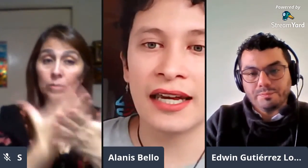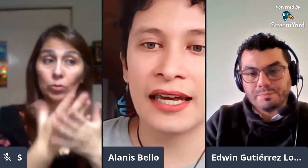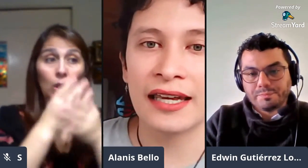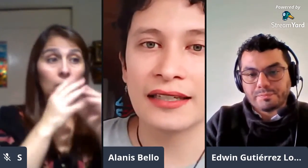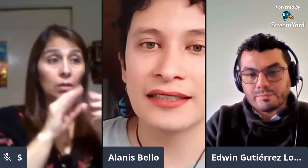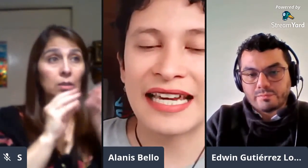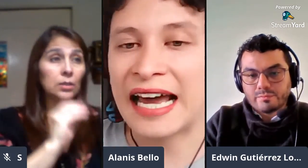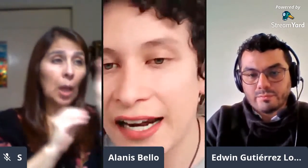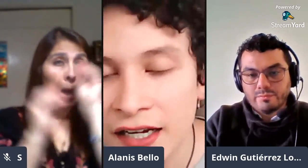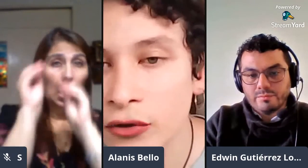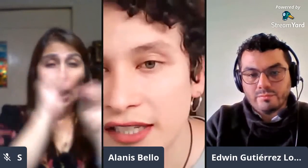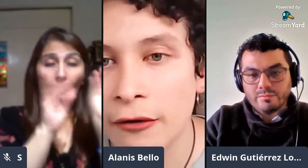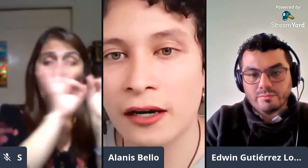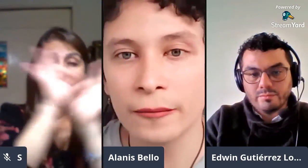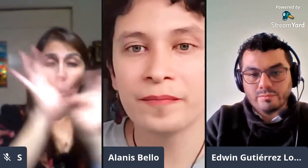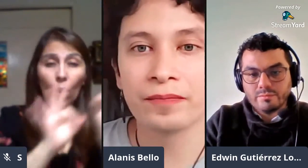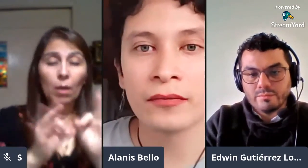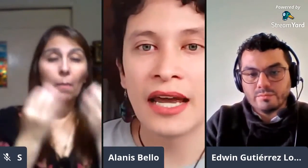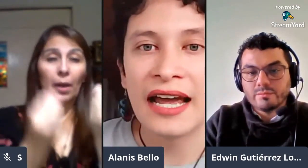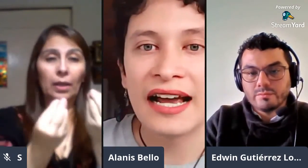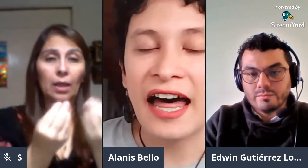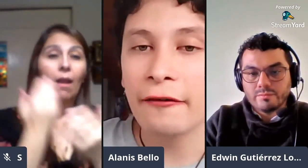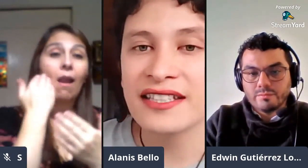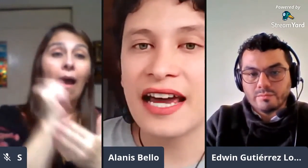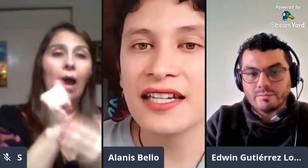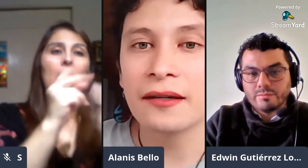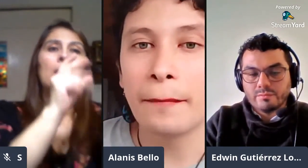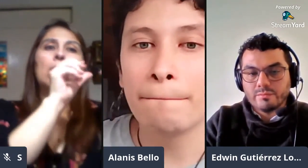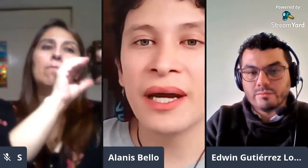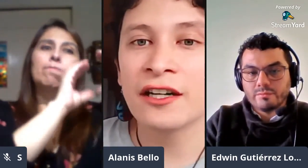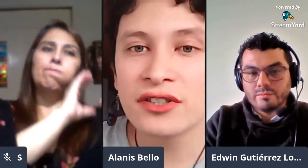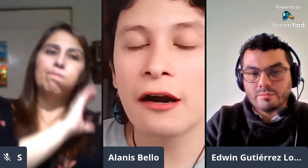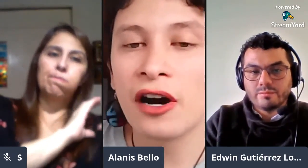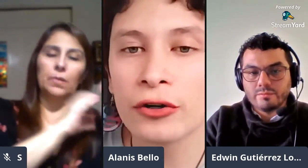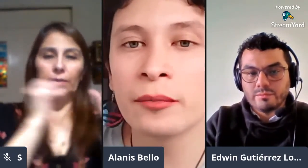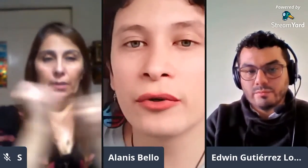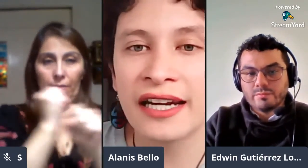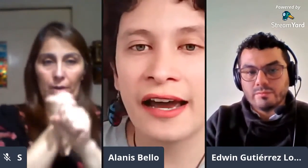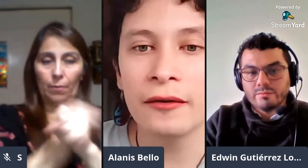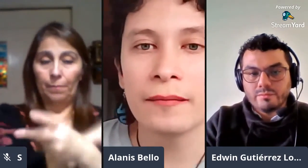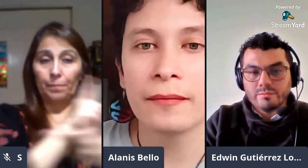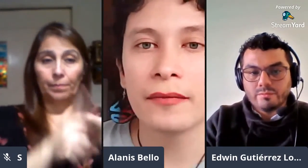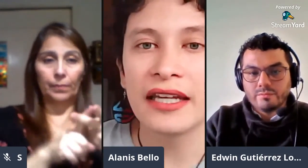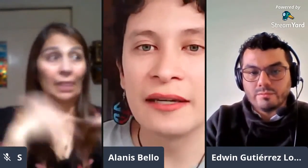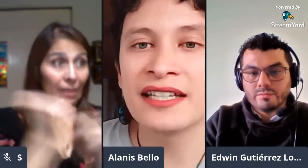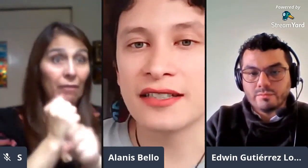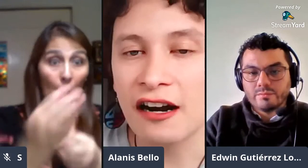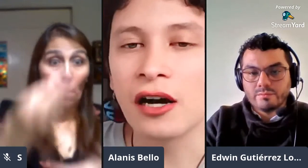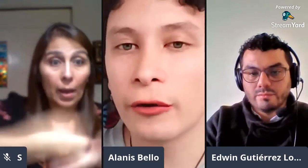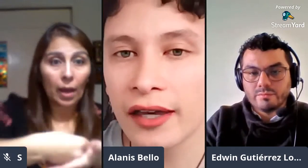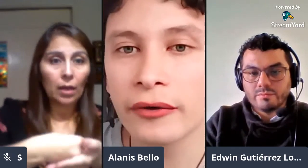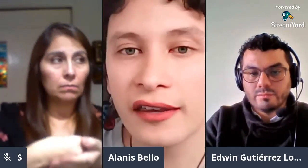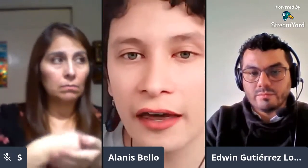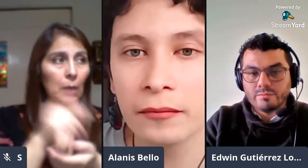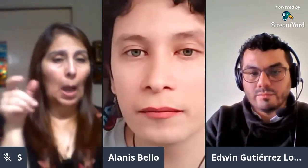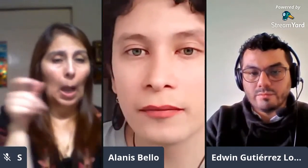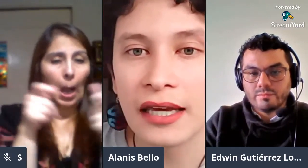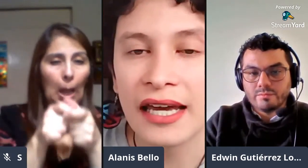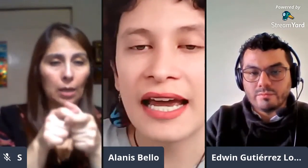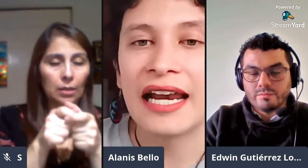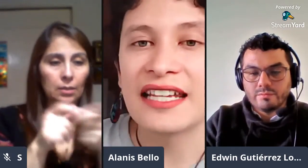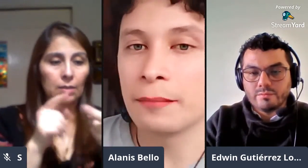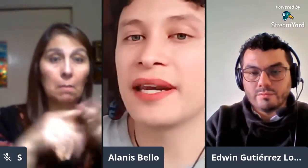mujeres se carguen con trabajo. Cada vez hay menos trabajo remunerado y más trabajo de